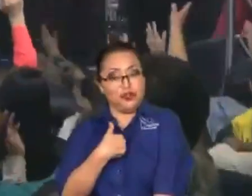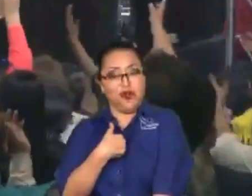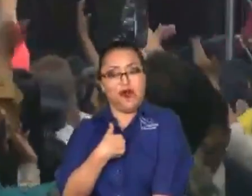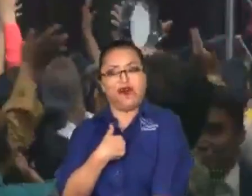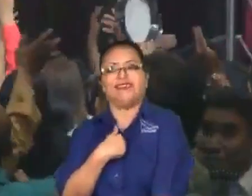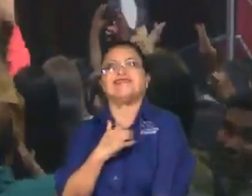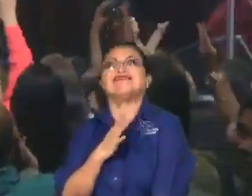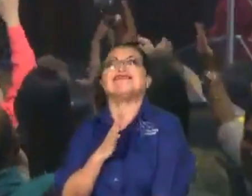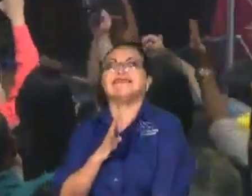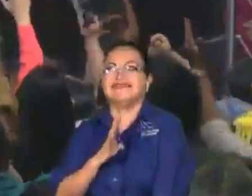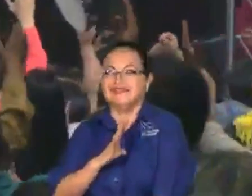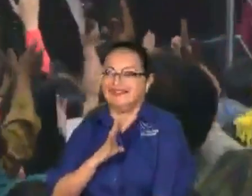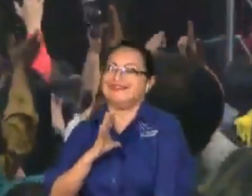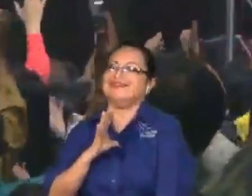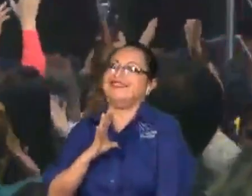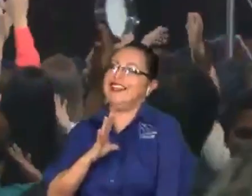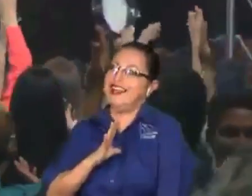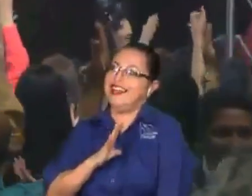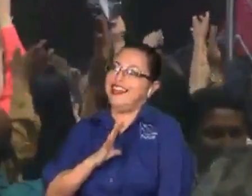La tengo.